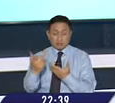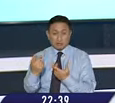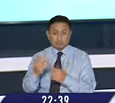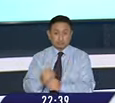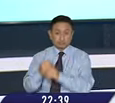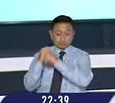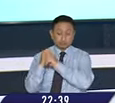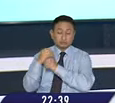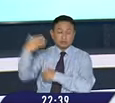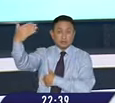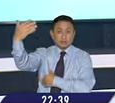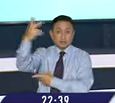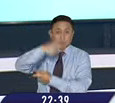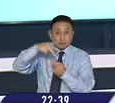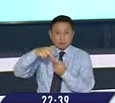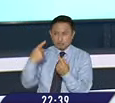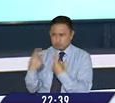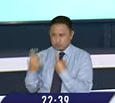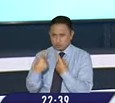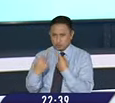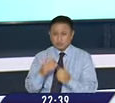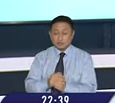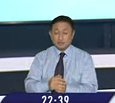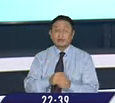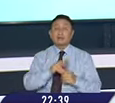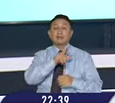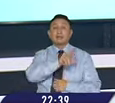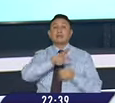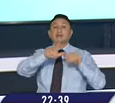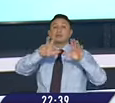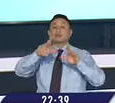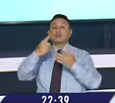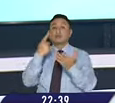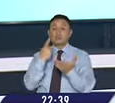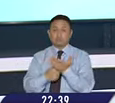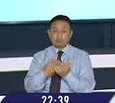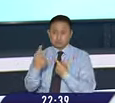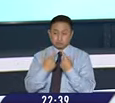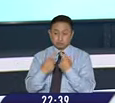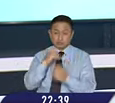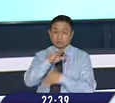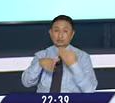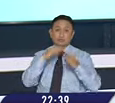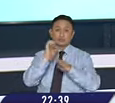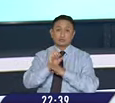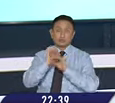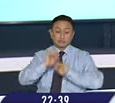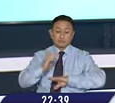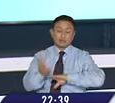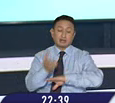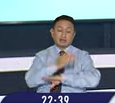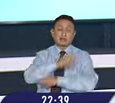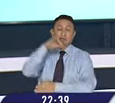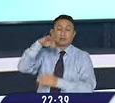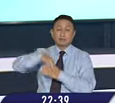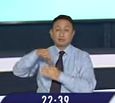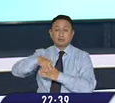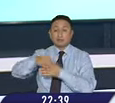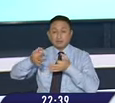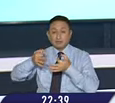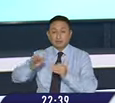obligatorios de alcaldes y prefectos. Serán 38 debates en todo el país, los que se efectúen en torno a las elecciones seccionales de febrero